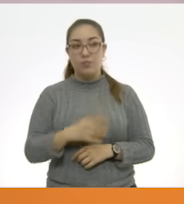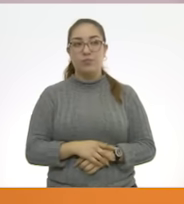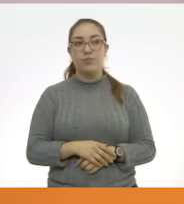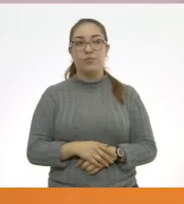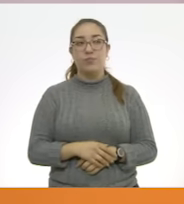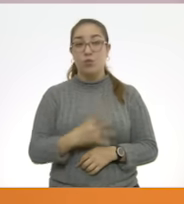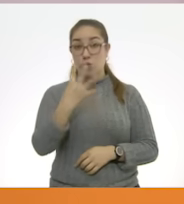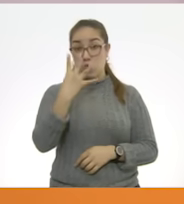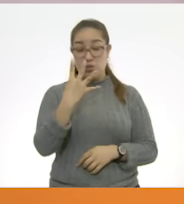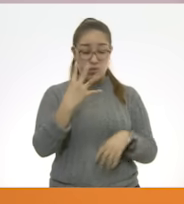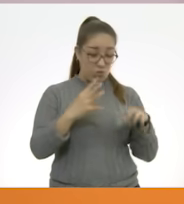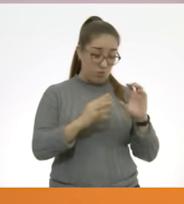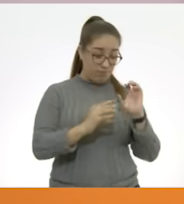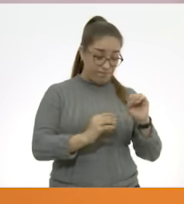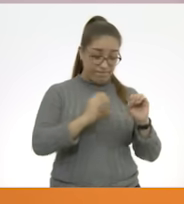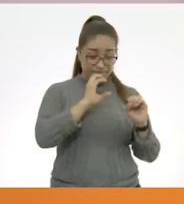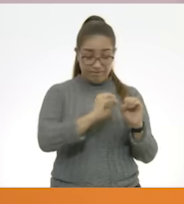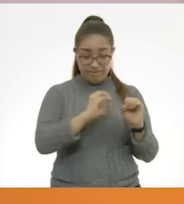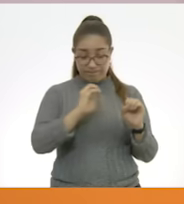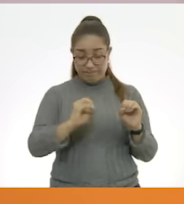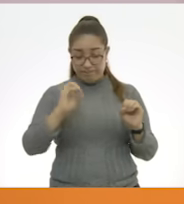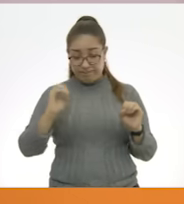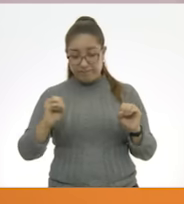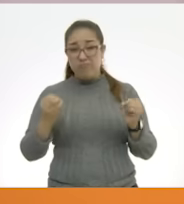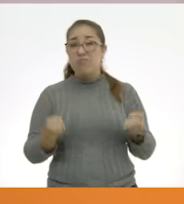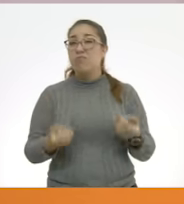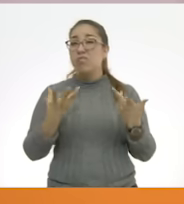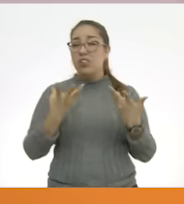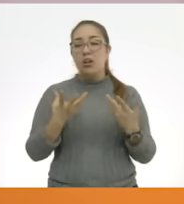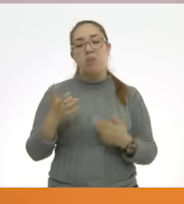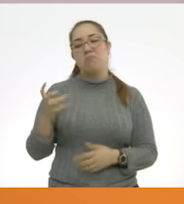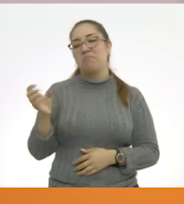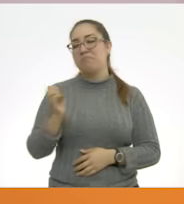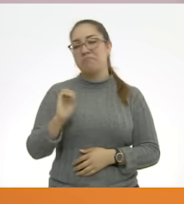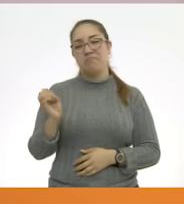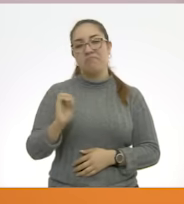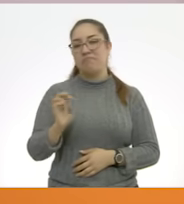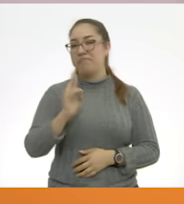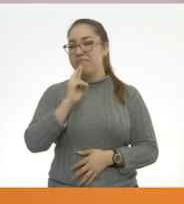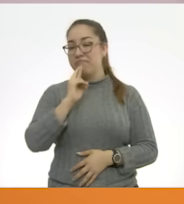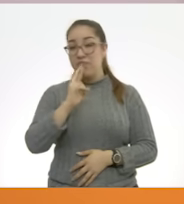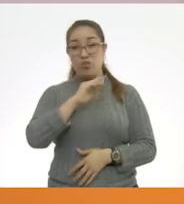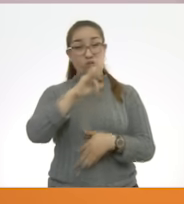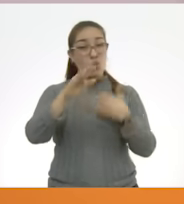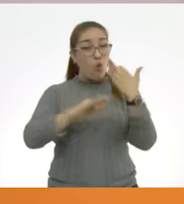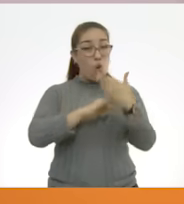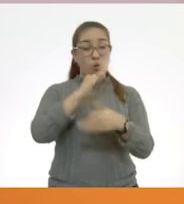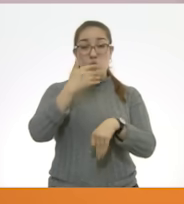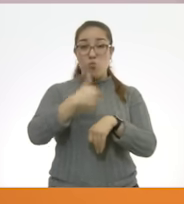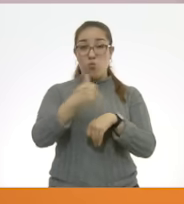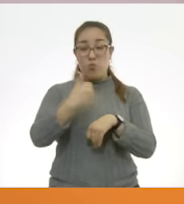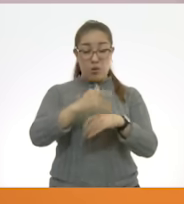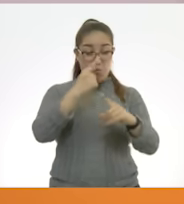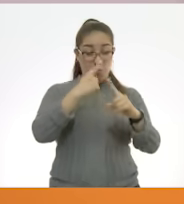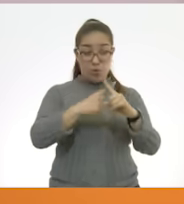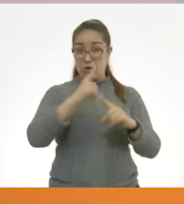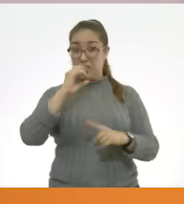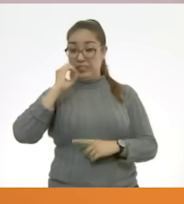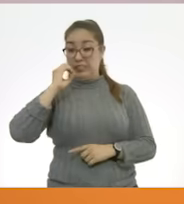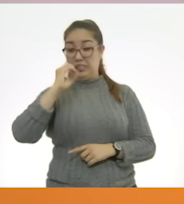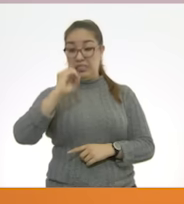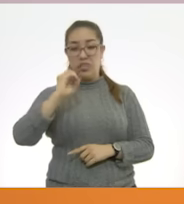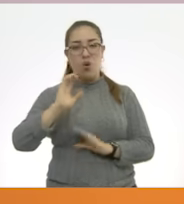0 veces 4, ninguna vez 4, 0. Todo número que se multiplique por 0 va a ser